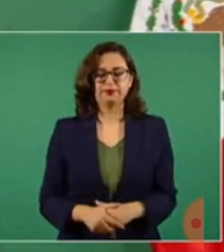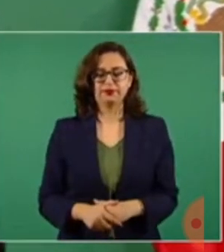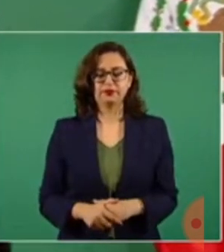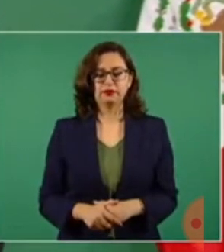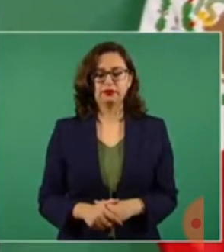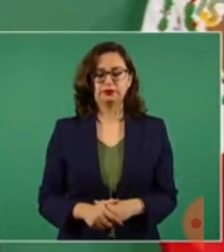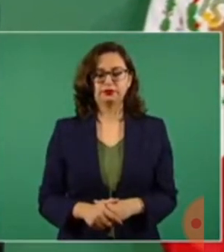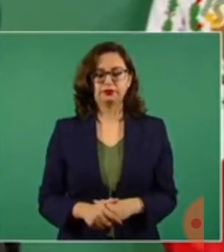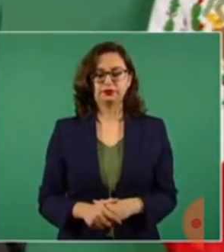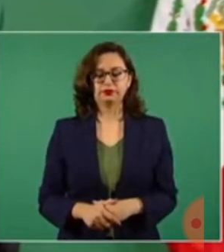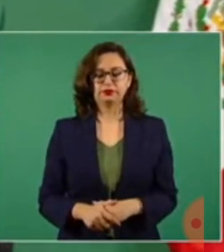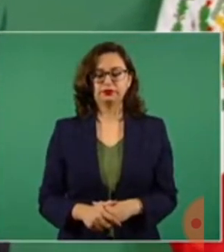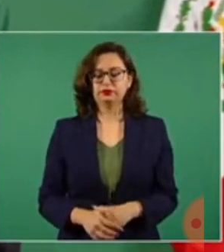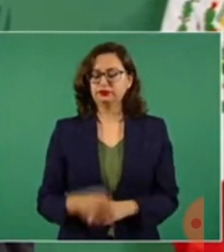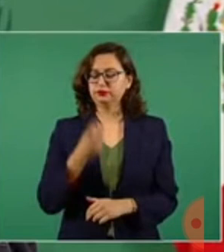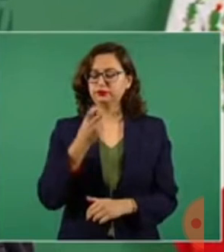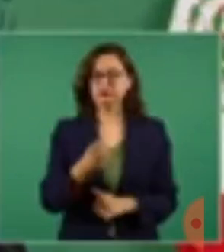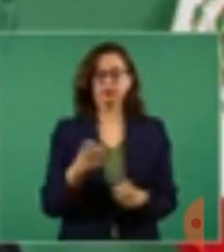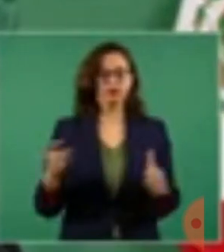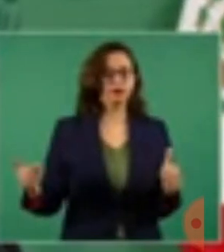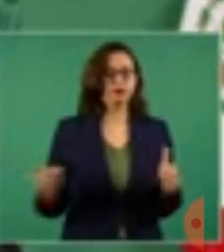Esa es una enseñanza mayor,